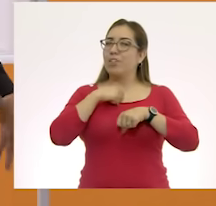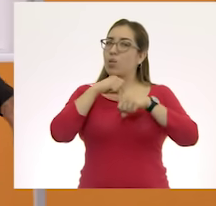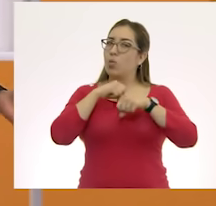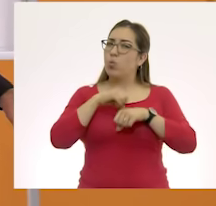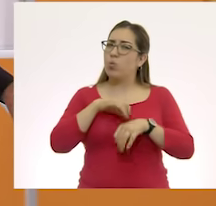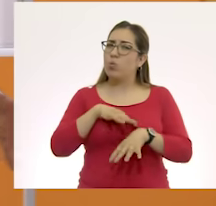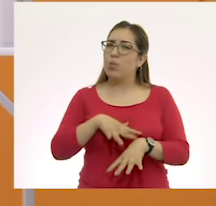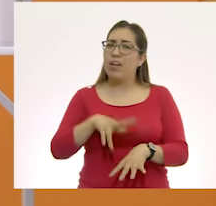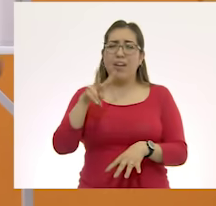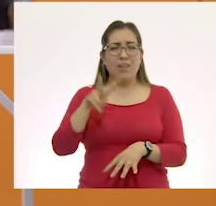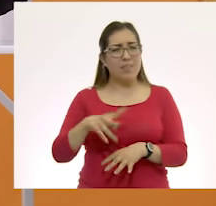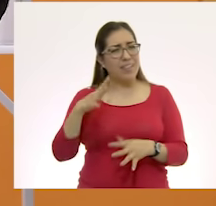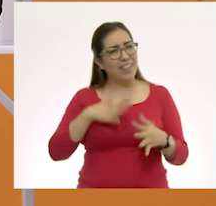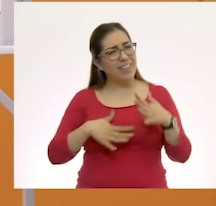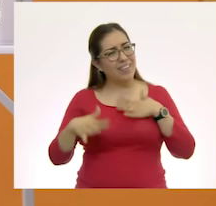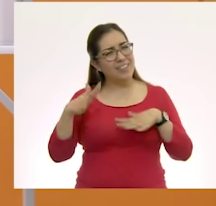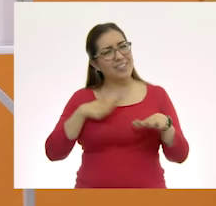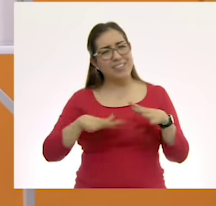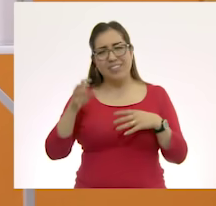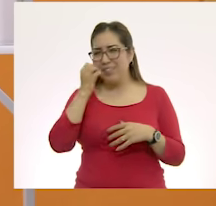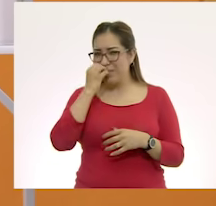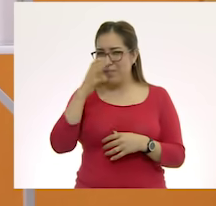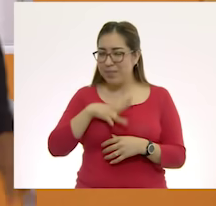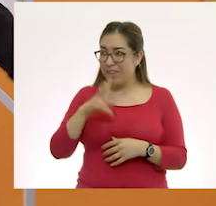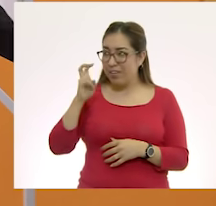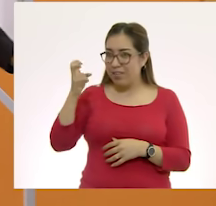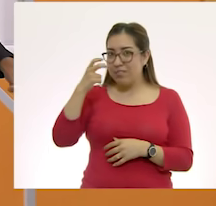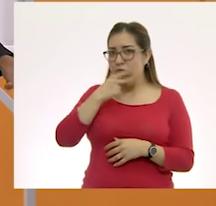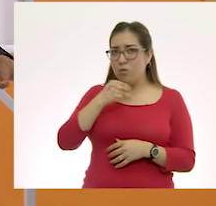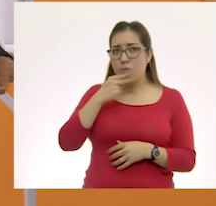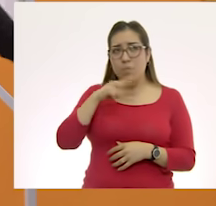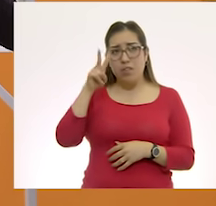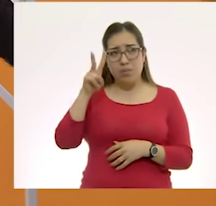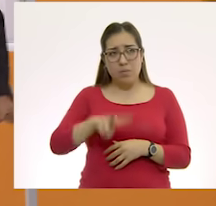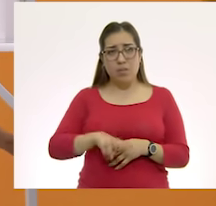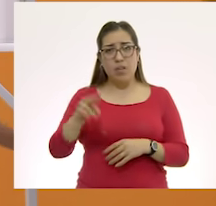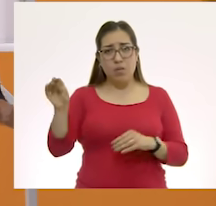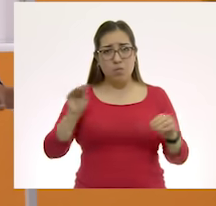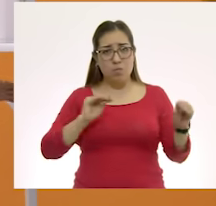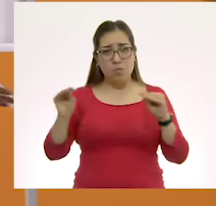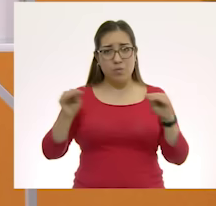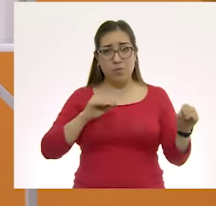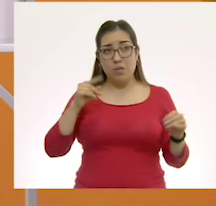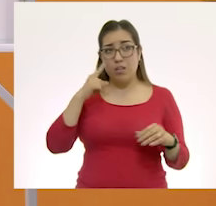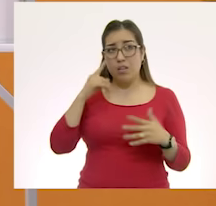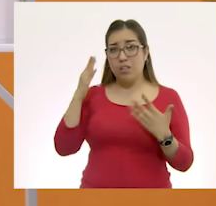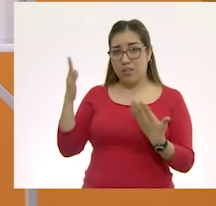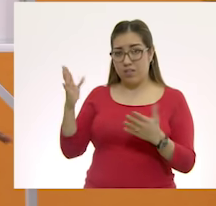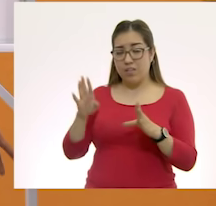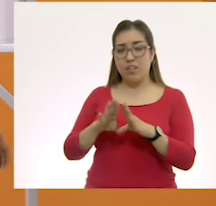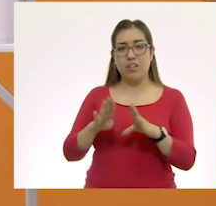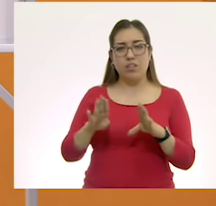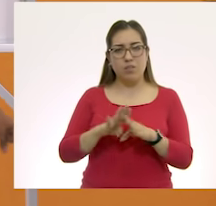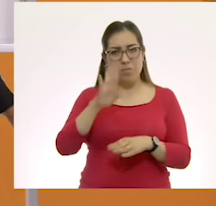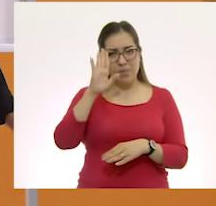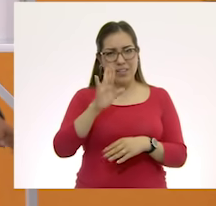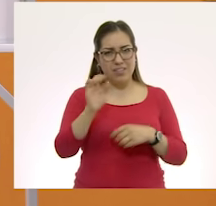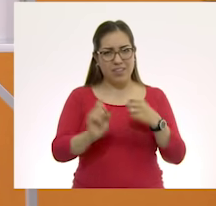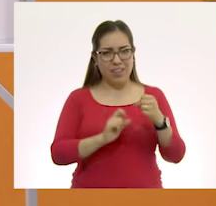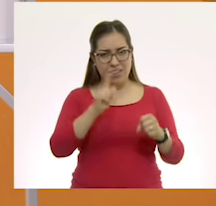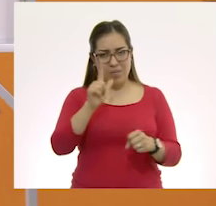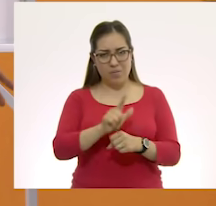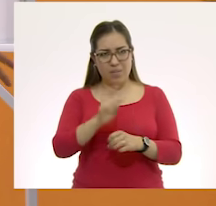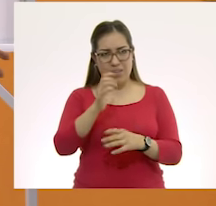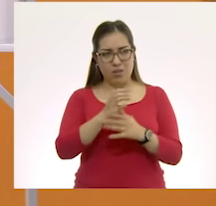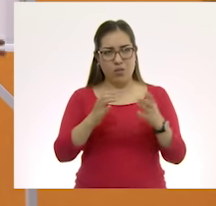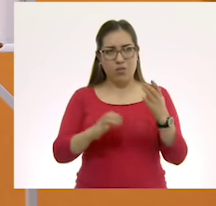bien padre, como el bailarín representaba todo esto. Pero vamos a hacer entonces la pausa. Parecía como animales y cosas así lo que